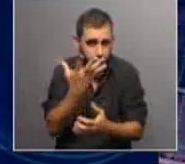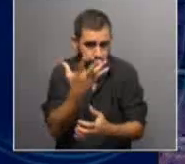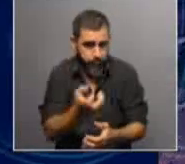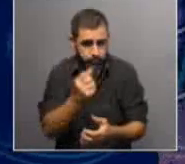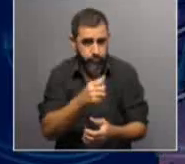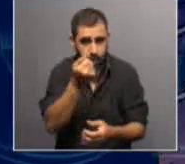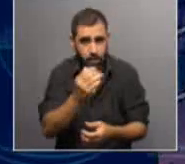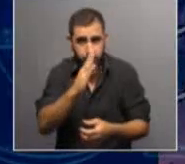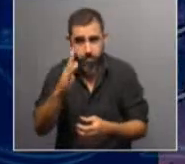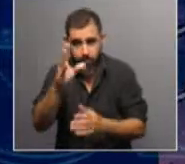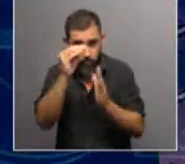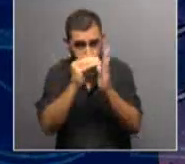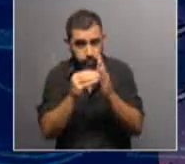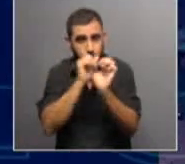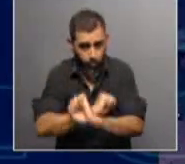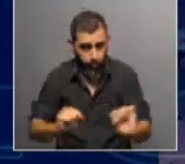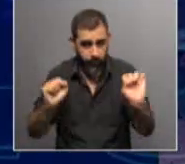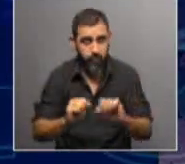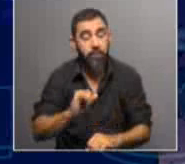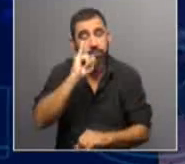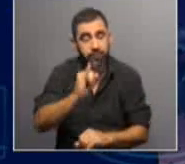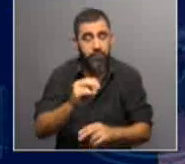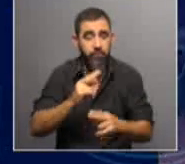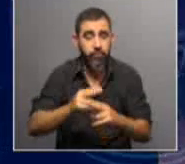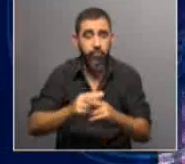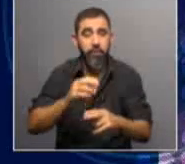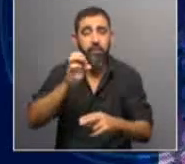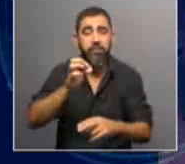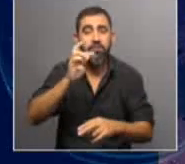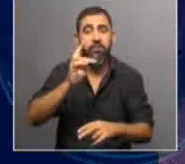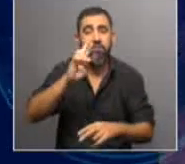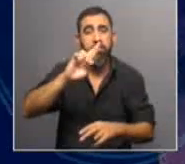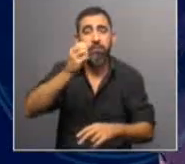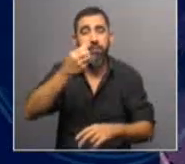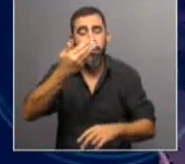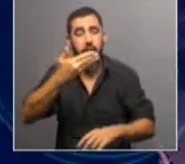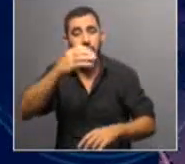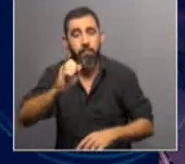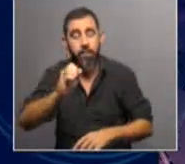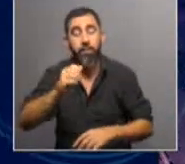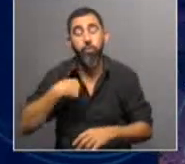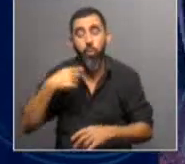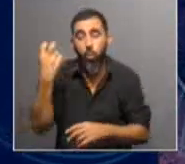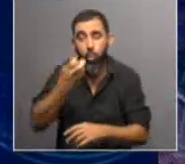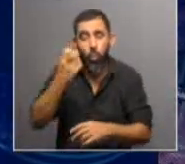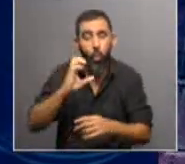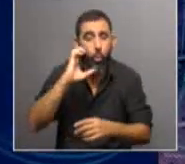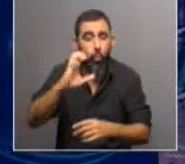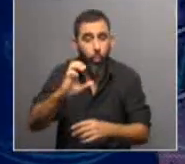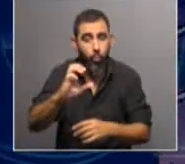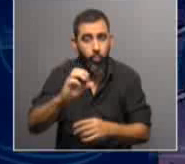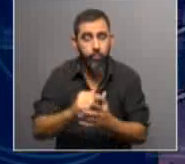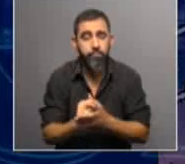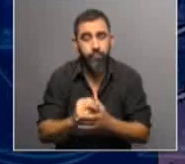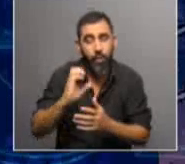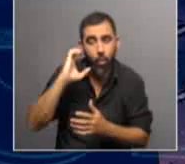aplicación y allí se registra. Sí, hay una aplicación que se llama Strava, que uno lo que hace es buscar el club, dentro de la aplicación, lo que son